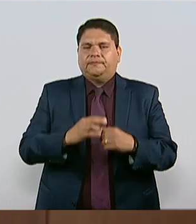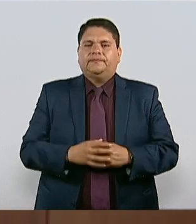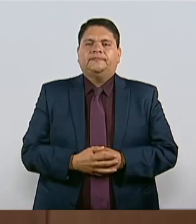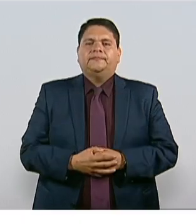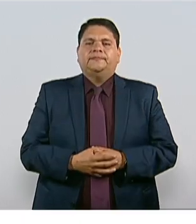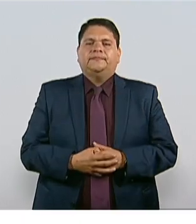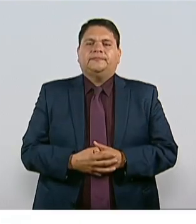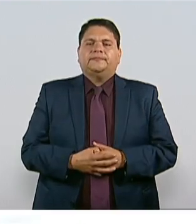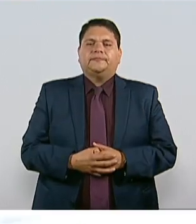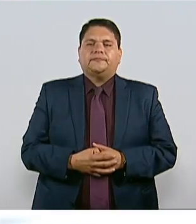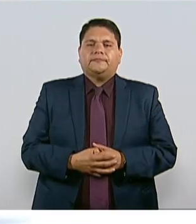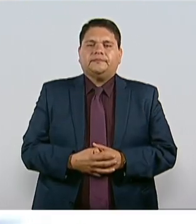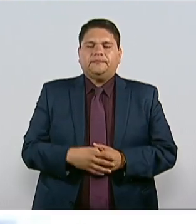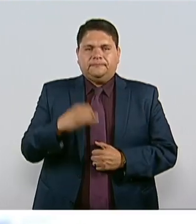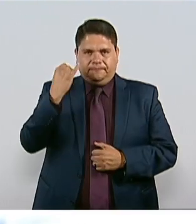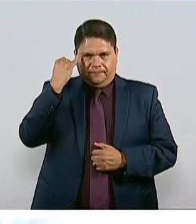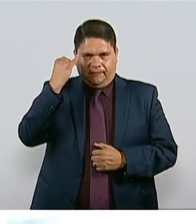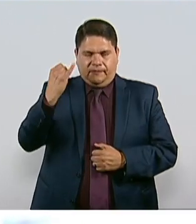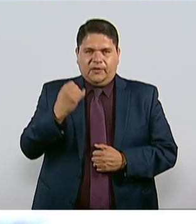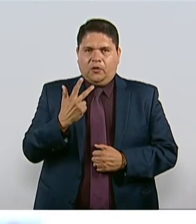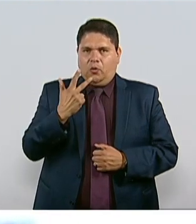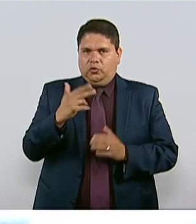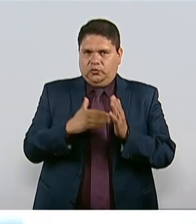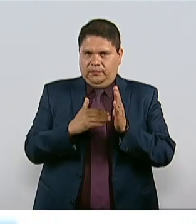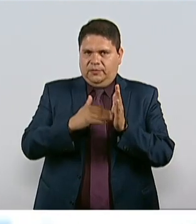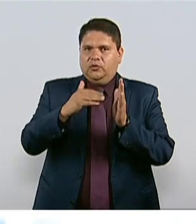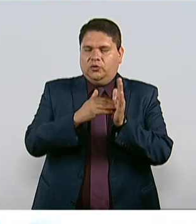Pública. Se propone un gasto de